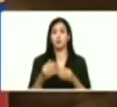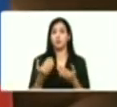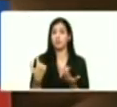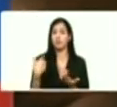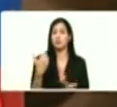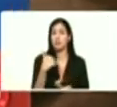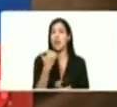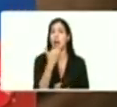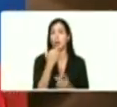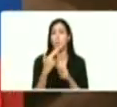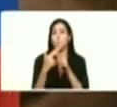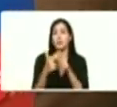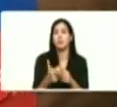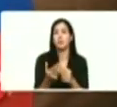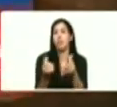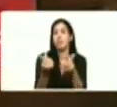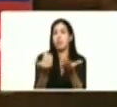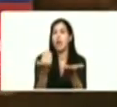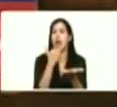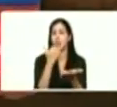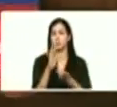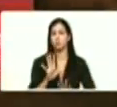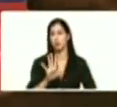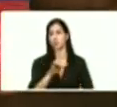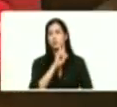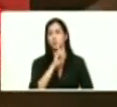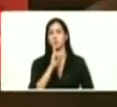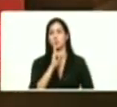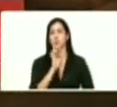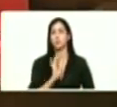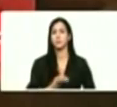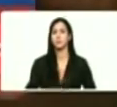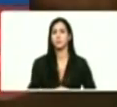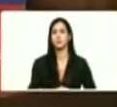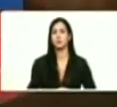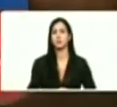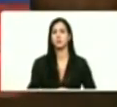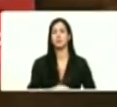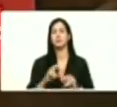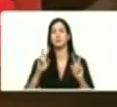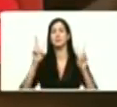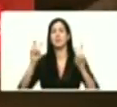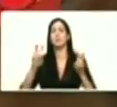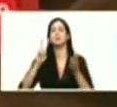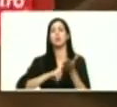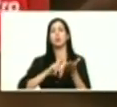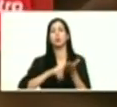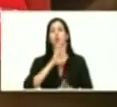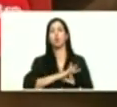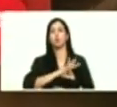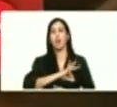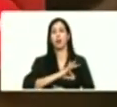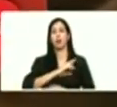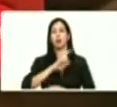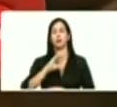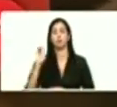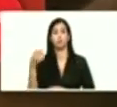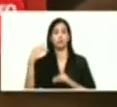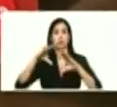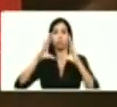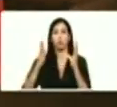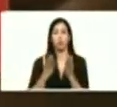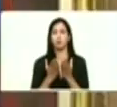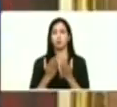dineraria lo llamamos así en el campo de la seguridad social universal va a tener bueno un